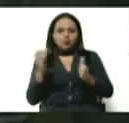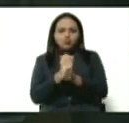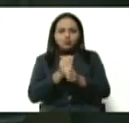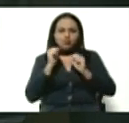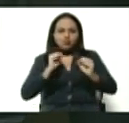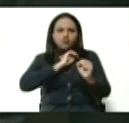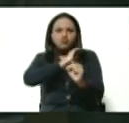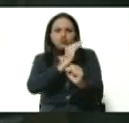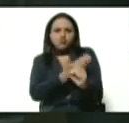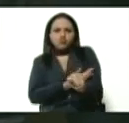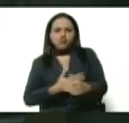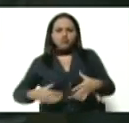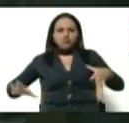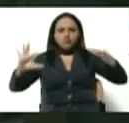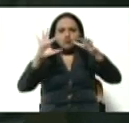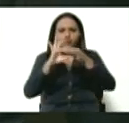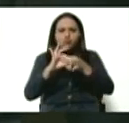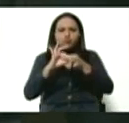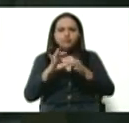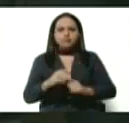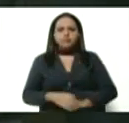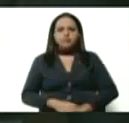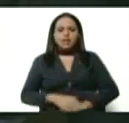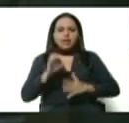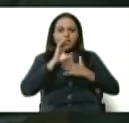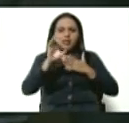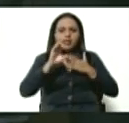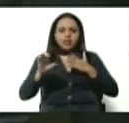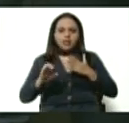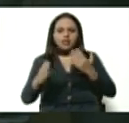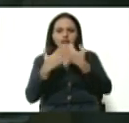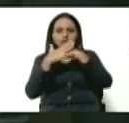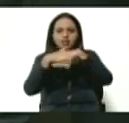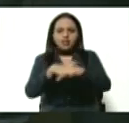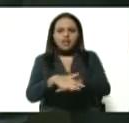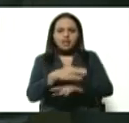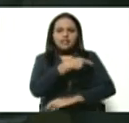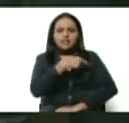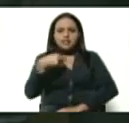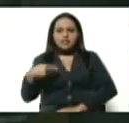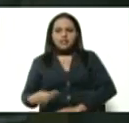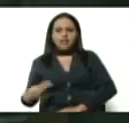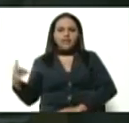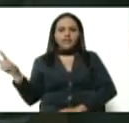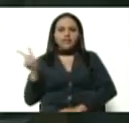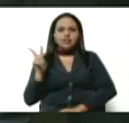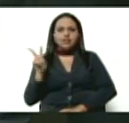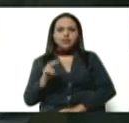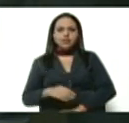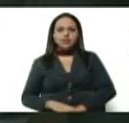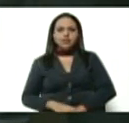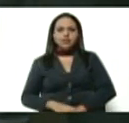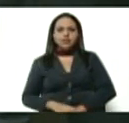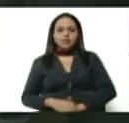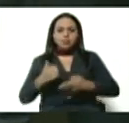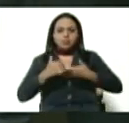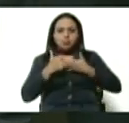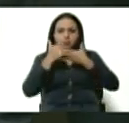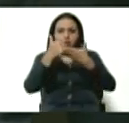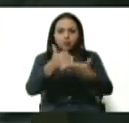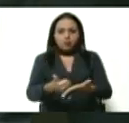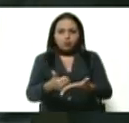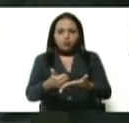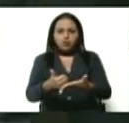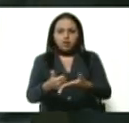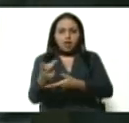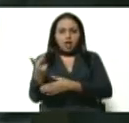la asociación estratégica integral China-Venezuela en beneficio de